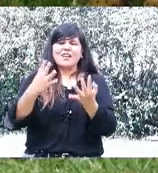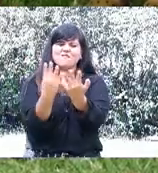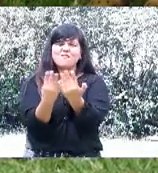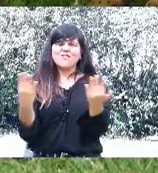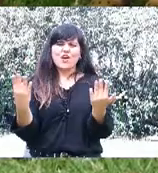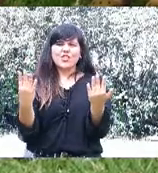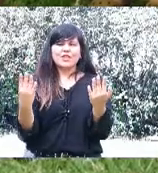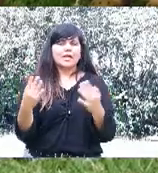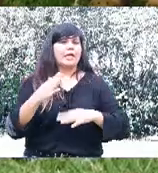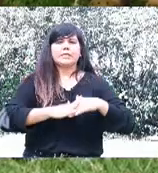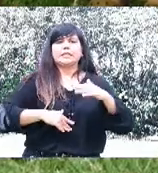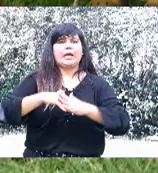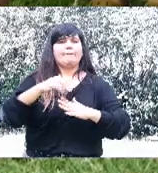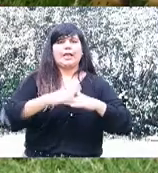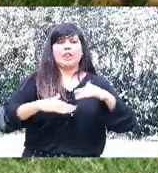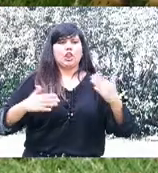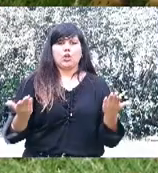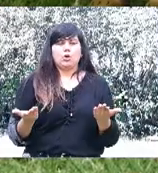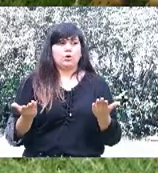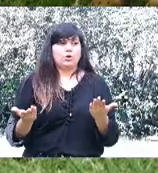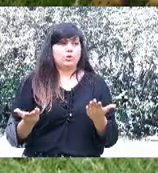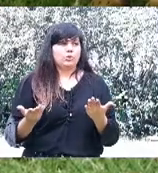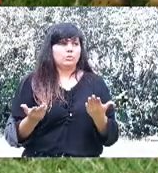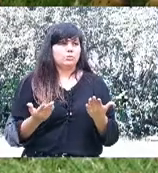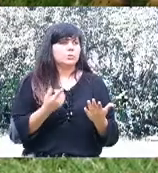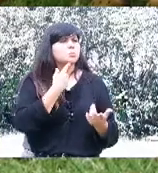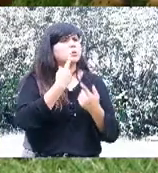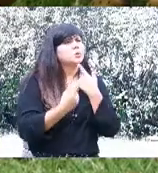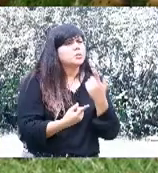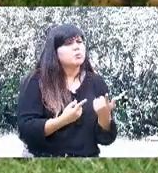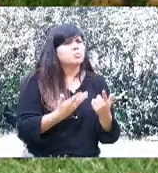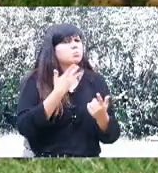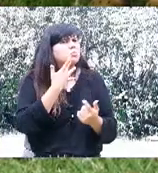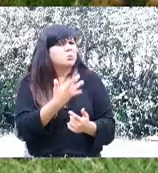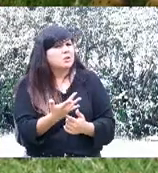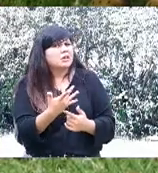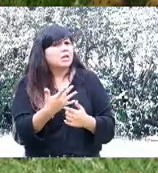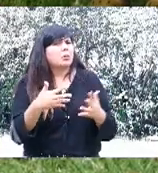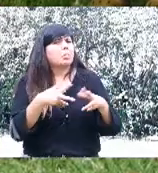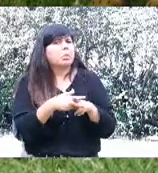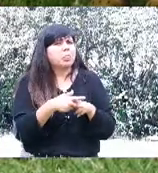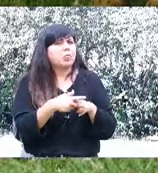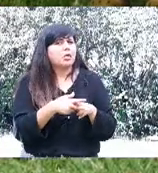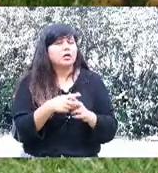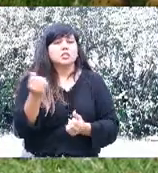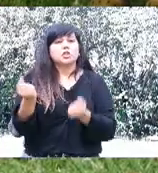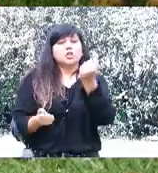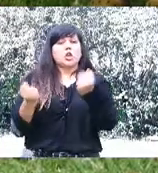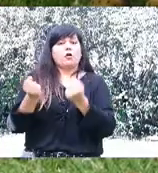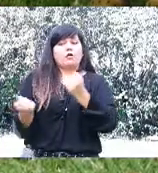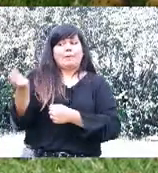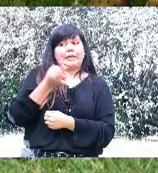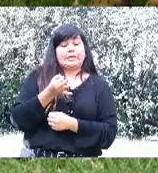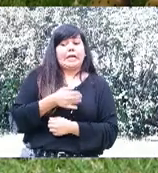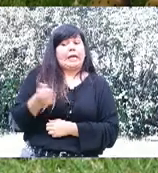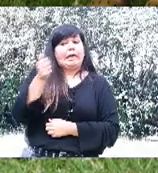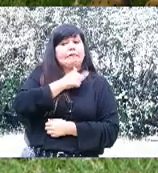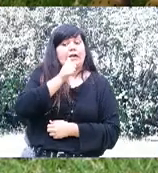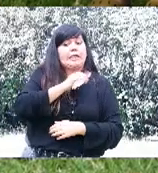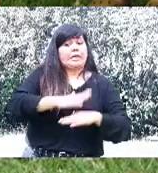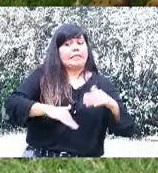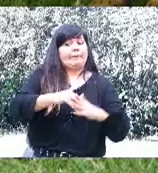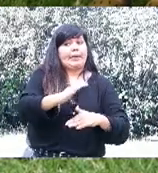es cemento un chófer preguntábamos no que por qué habrá quedado parado esto el chófer me dijo Es que faltó